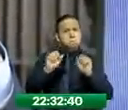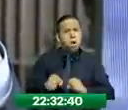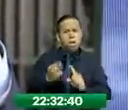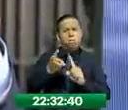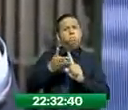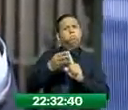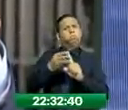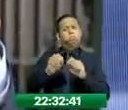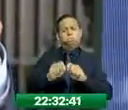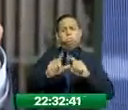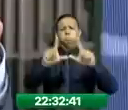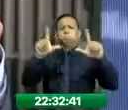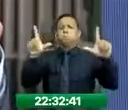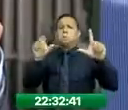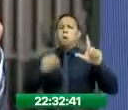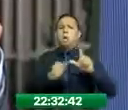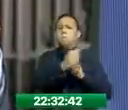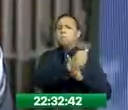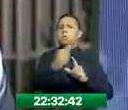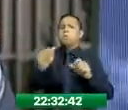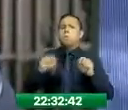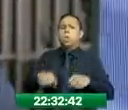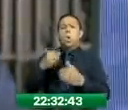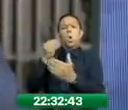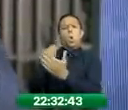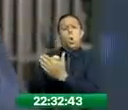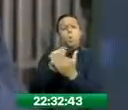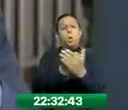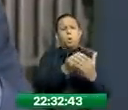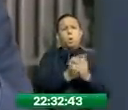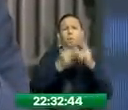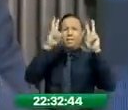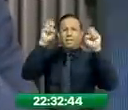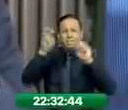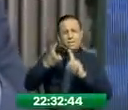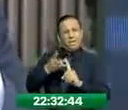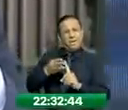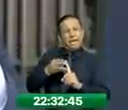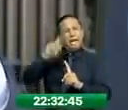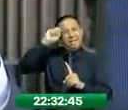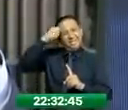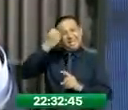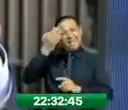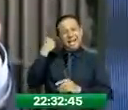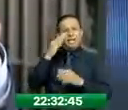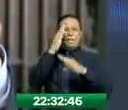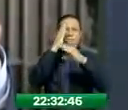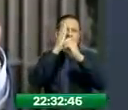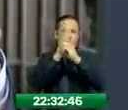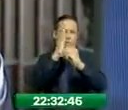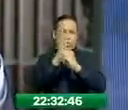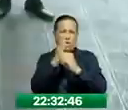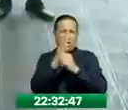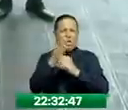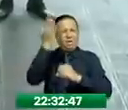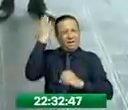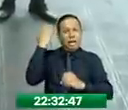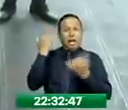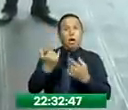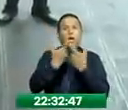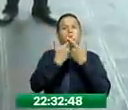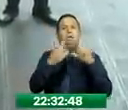de software desde los espacios públicos presidente esto había estado bloqueado por una ley del código ingenios desde hace algunos años